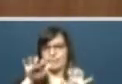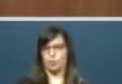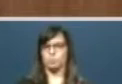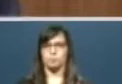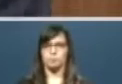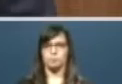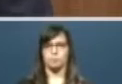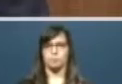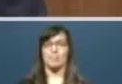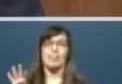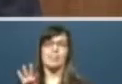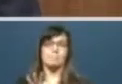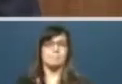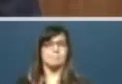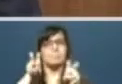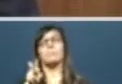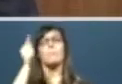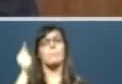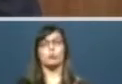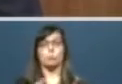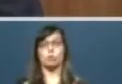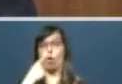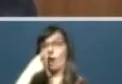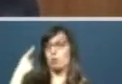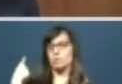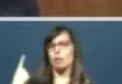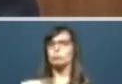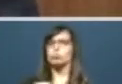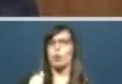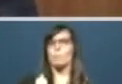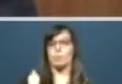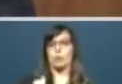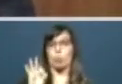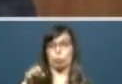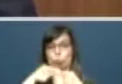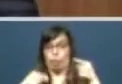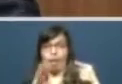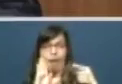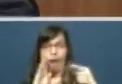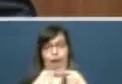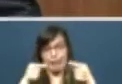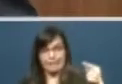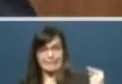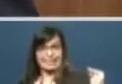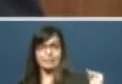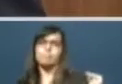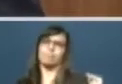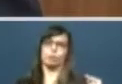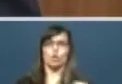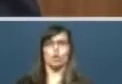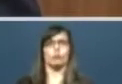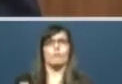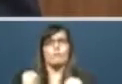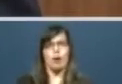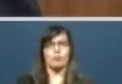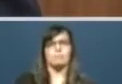vista presupuestario en el año 2013 aprovechamos la ya citada ampliación del objetivo de déficit para reforzar nuestros servicios públicos